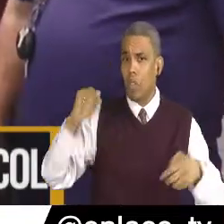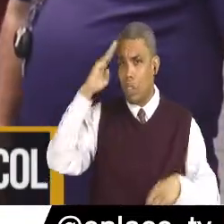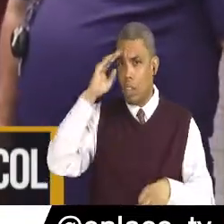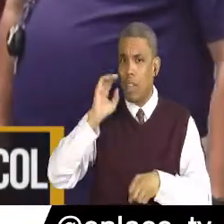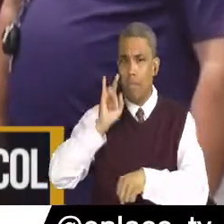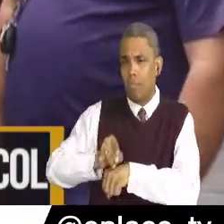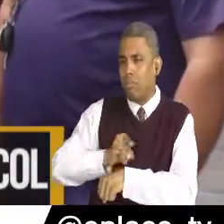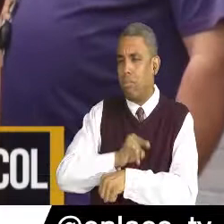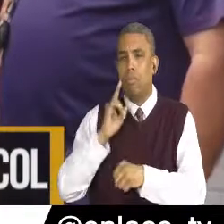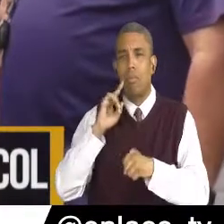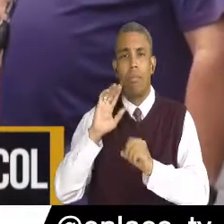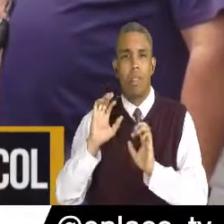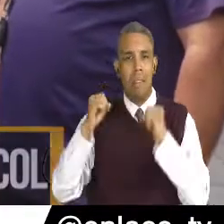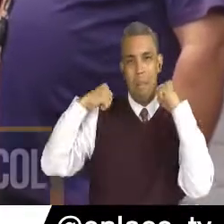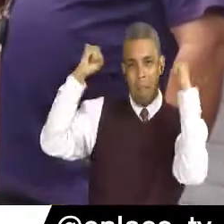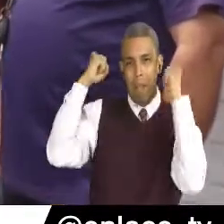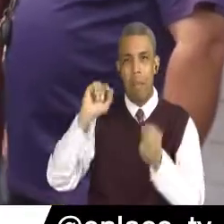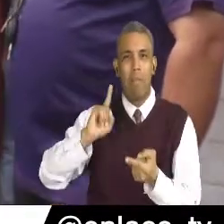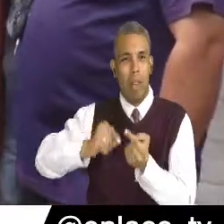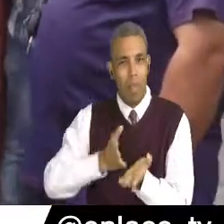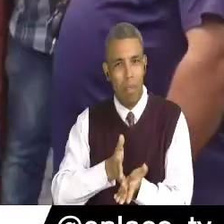continúan.